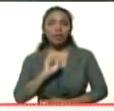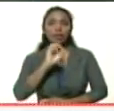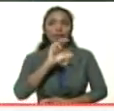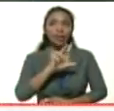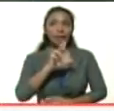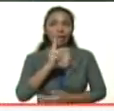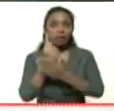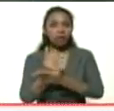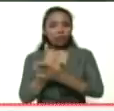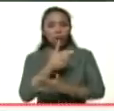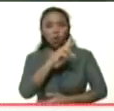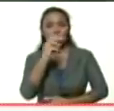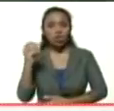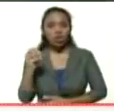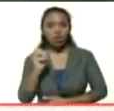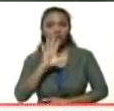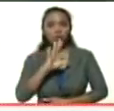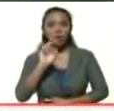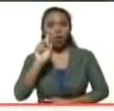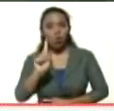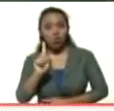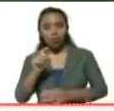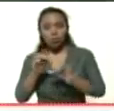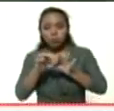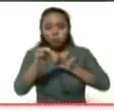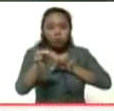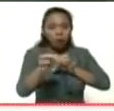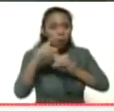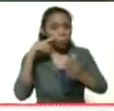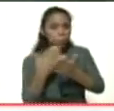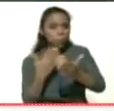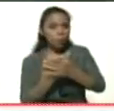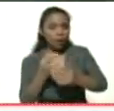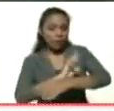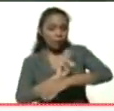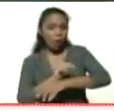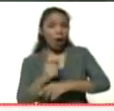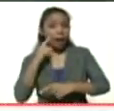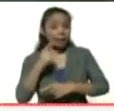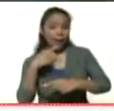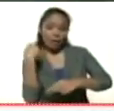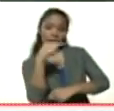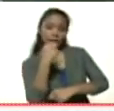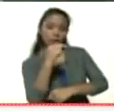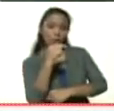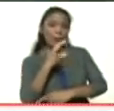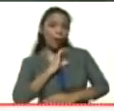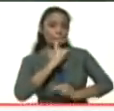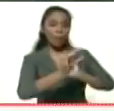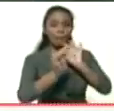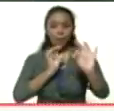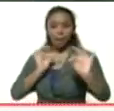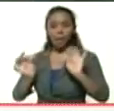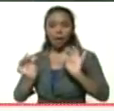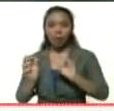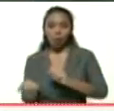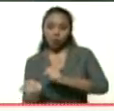3 kilos 200, 51 centímetros. La prueba rápida del bebé arrojó que era negativo para infección